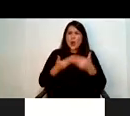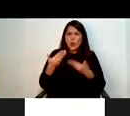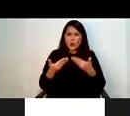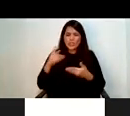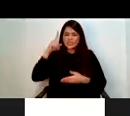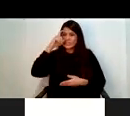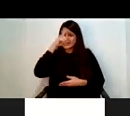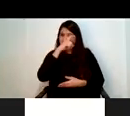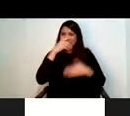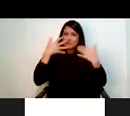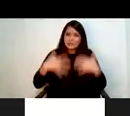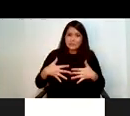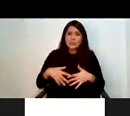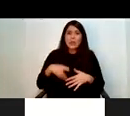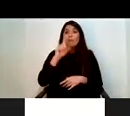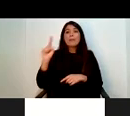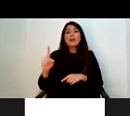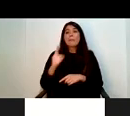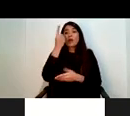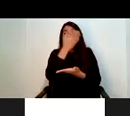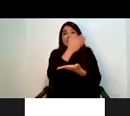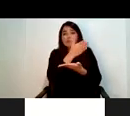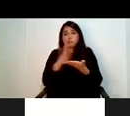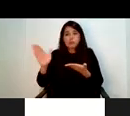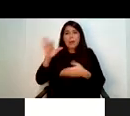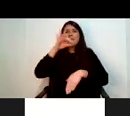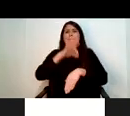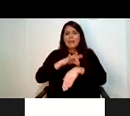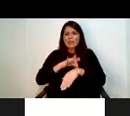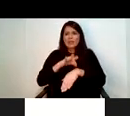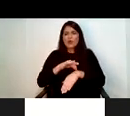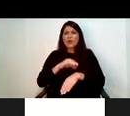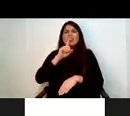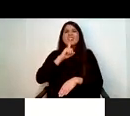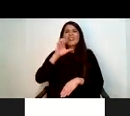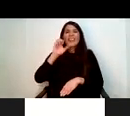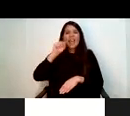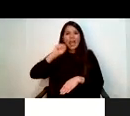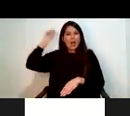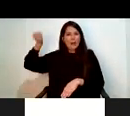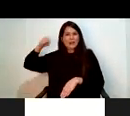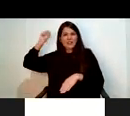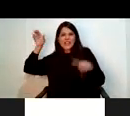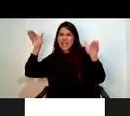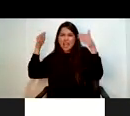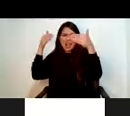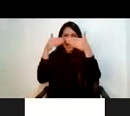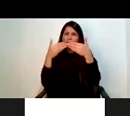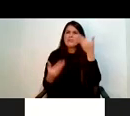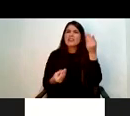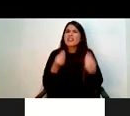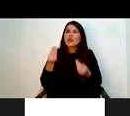tenemos que descartar es lo médico. Y en TEA, ¿qué pueden ser aspectos médicos que nos puedan estar